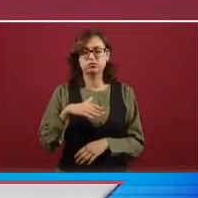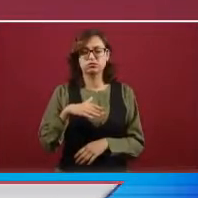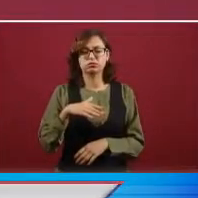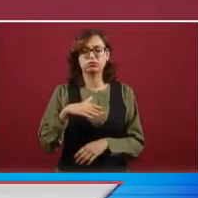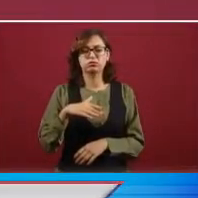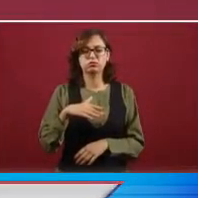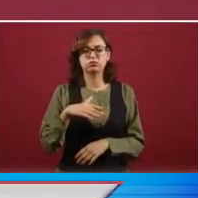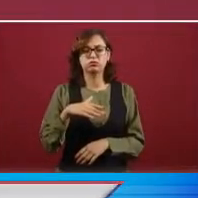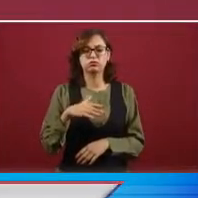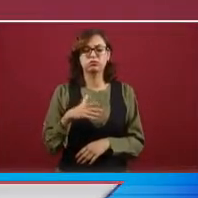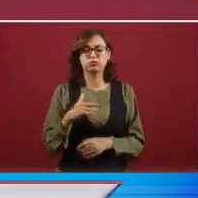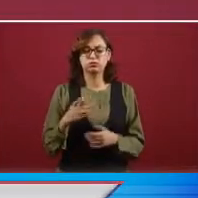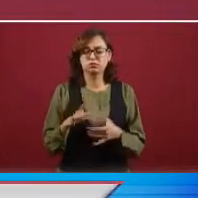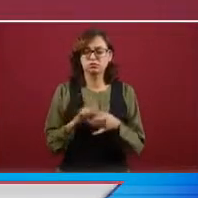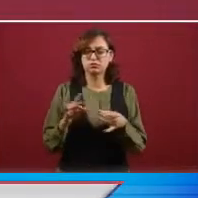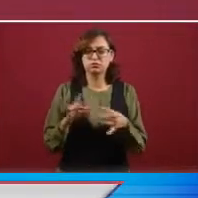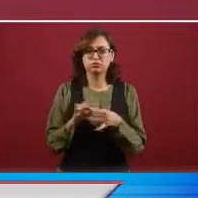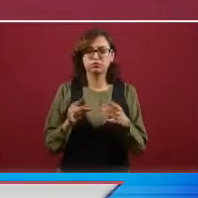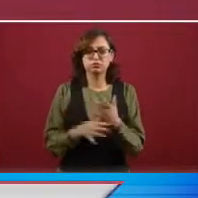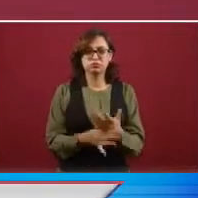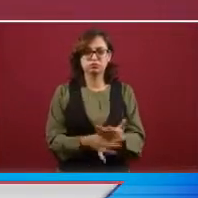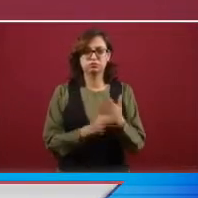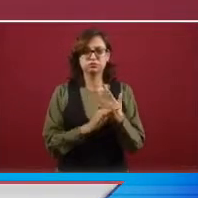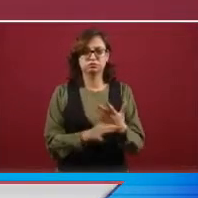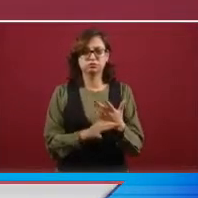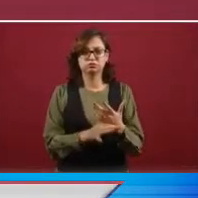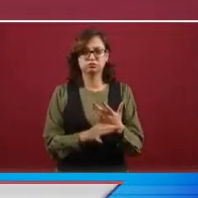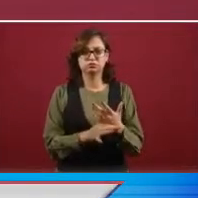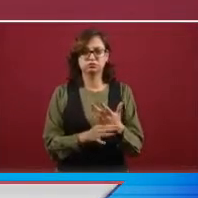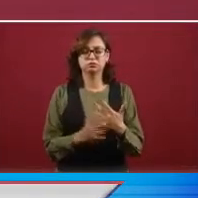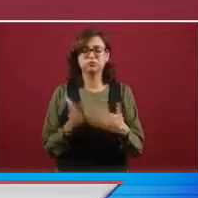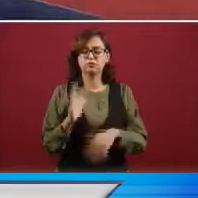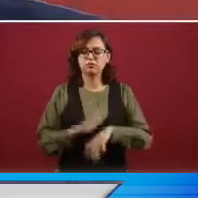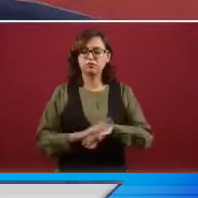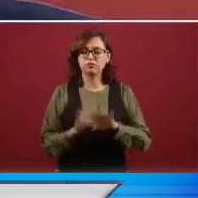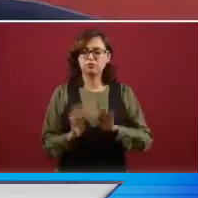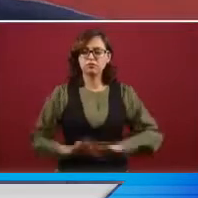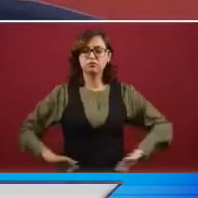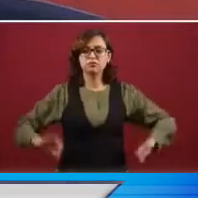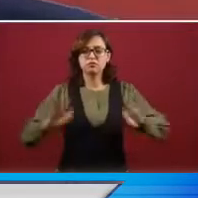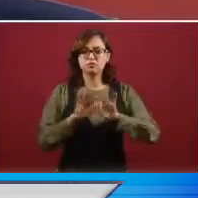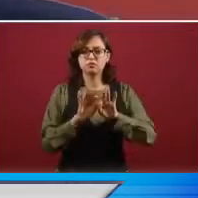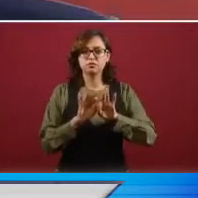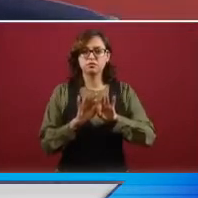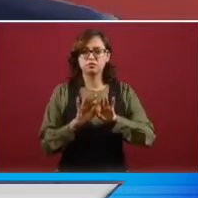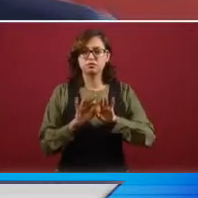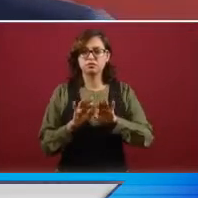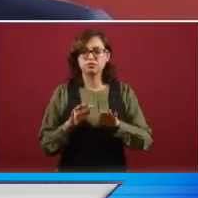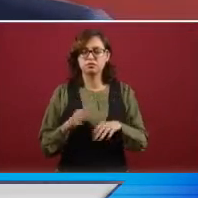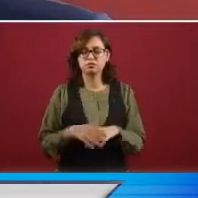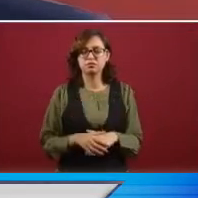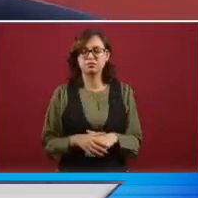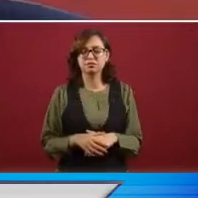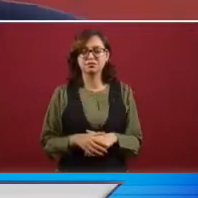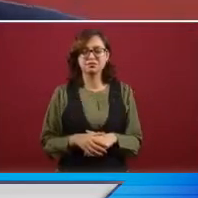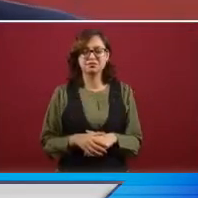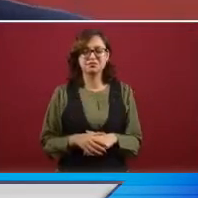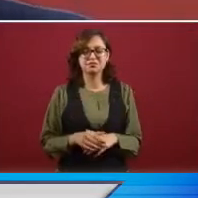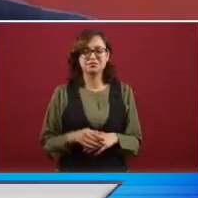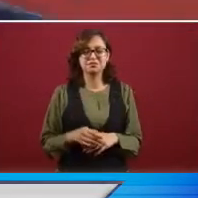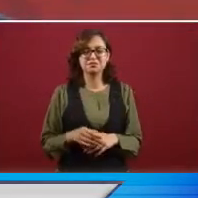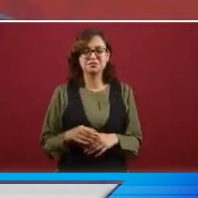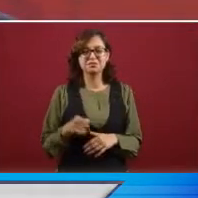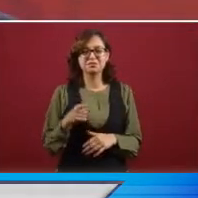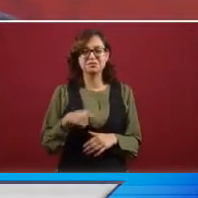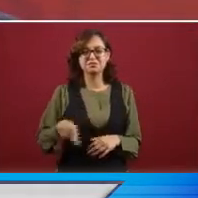Pensiones. Las pensiones de los trabajadores no se utilizarán, estarán protegidas si no hay ningún proyecto para financiar con pensiones al gobierno. Esto con